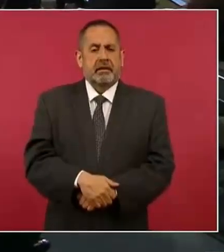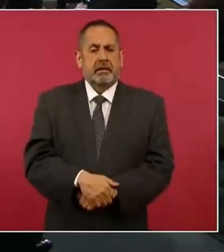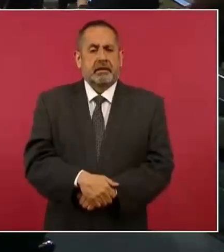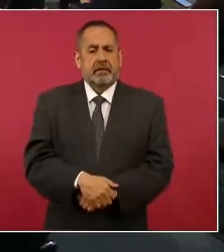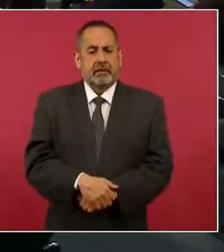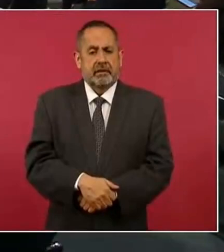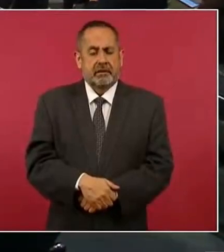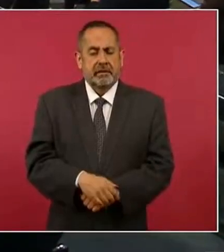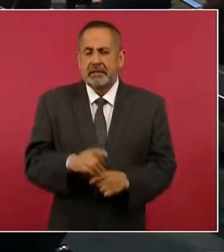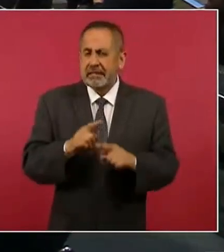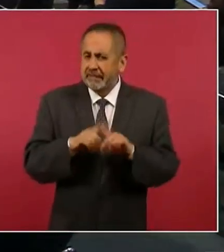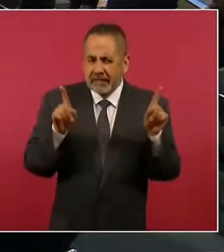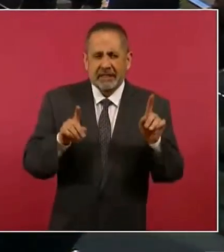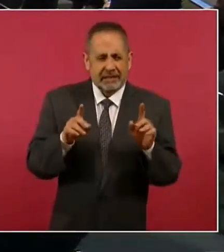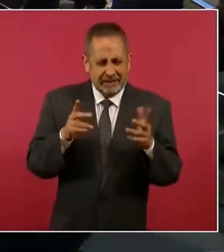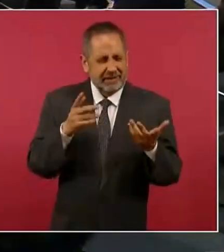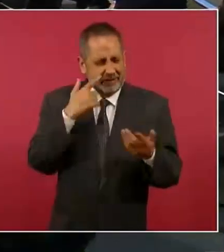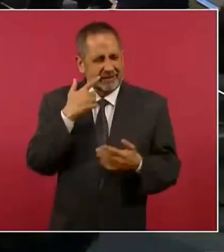O sea, lo opuesto